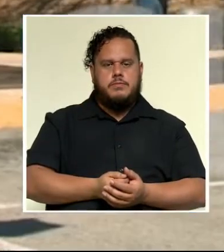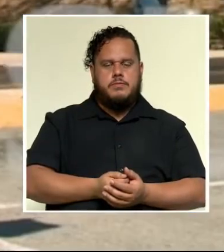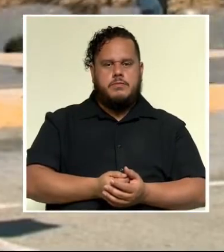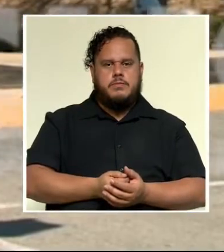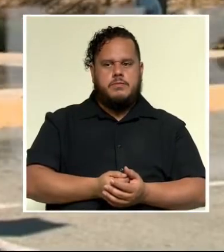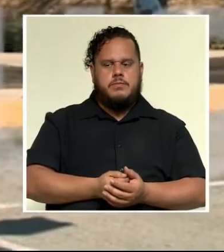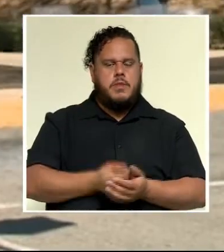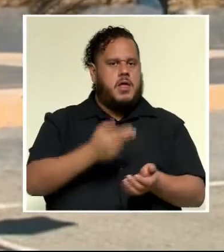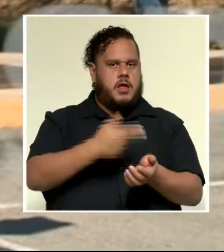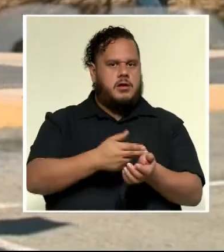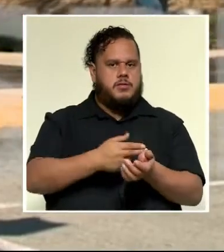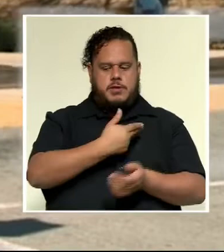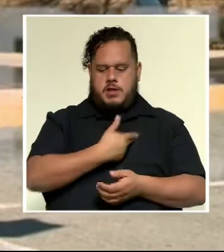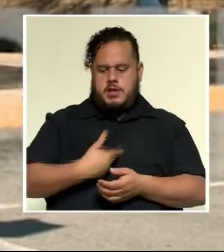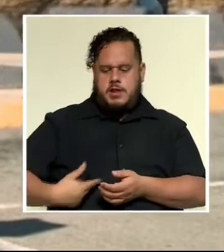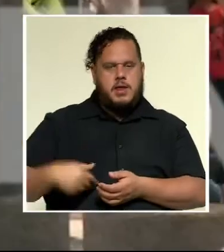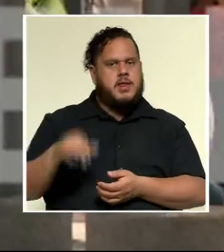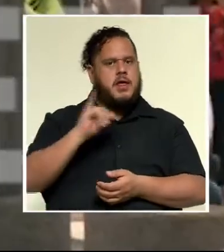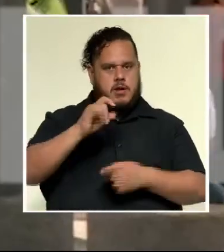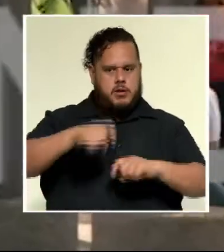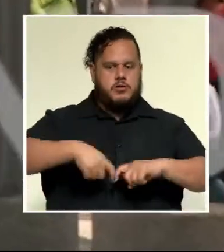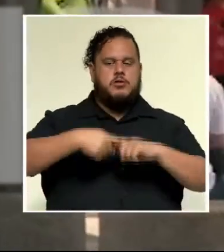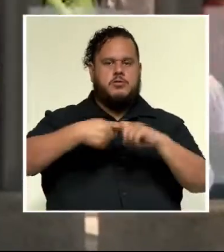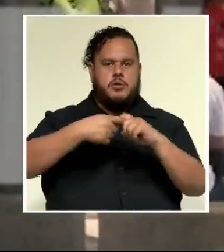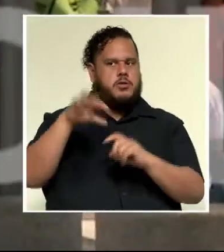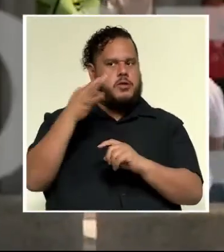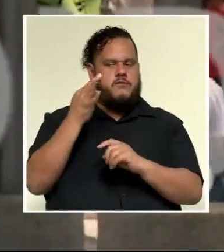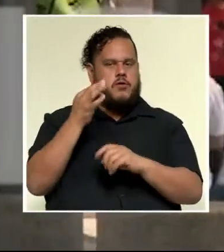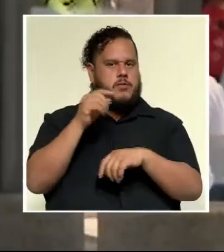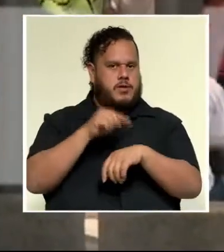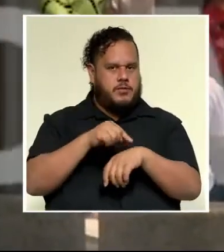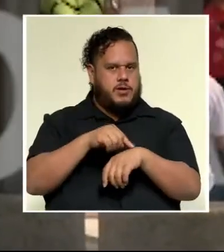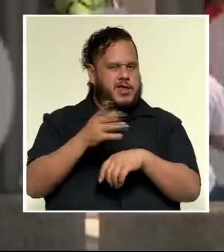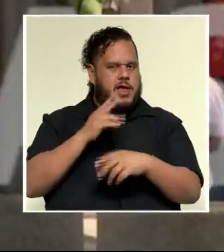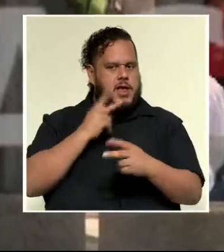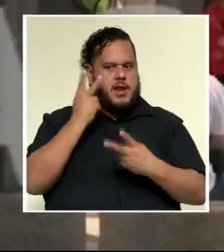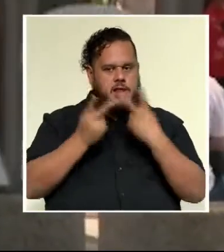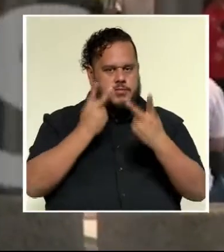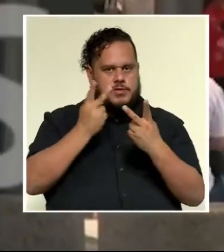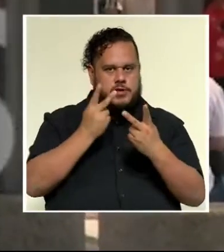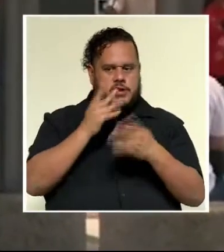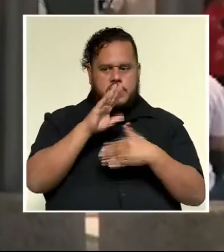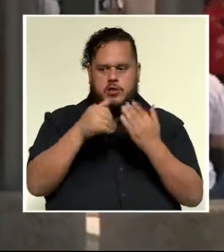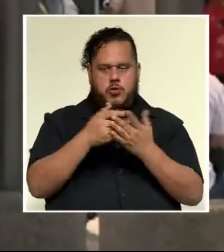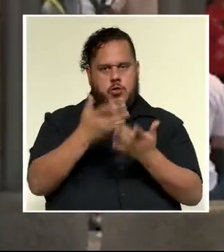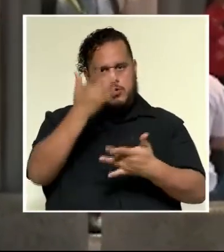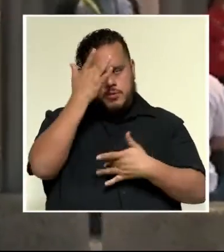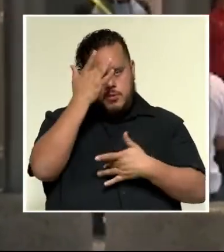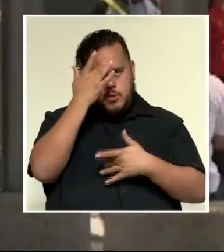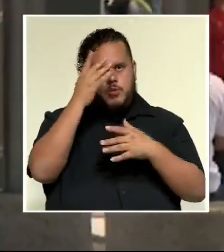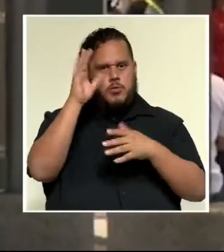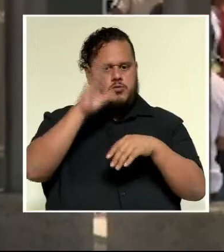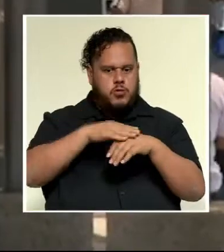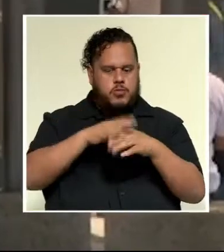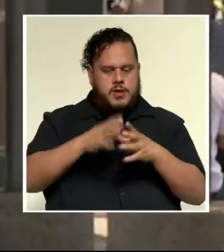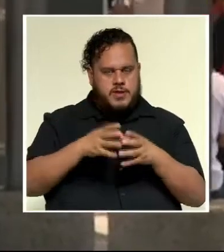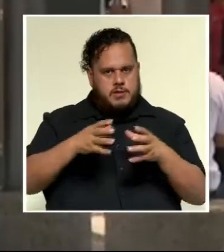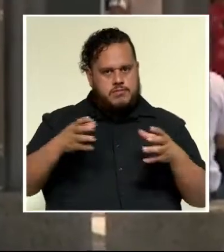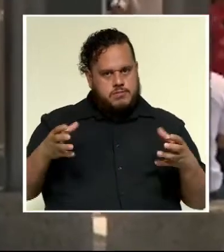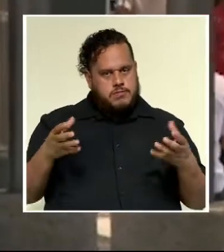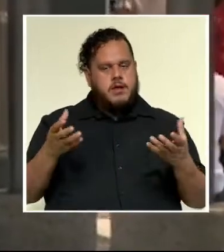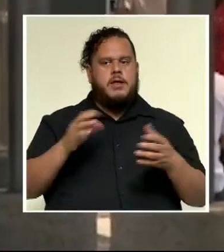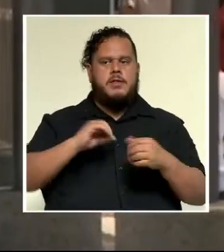El Hospital de Heredia también suspendió de forma temporal las visitas a enfermos debido al aumento de casos de